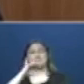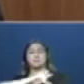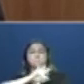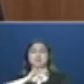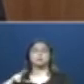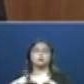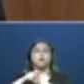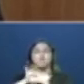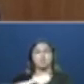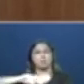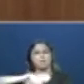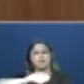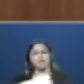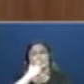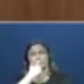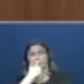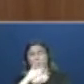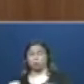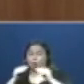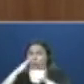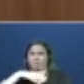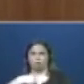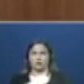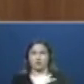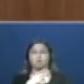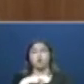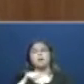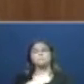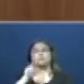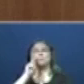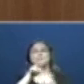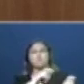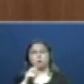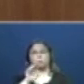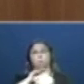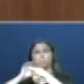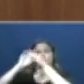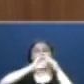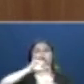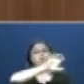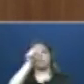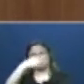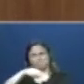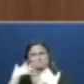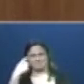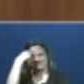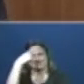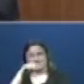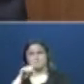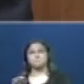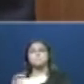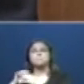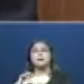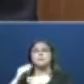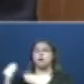del conocimiento el nuevo enfoque de la Unión Europea como sus señorías conocen ligado a la llegada de fondos del